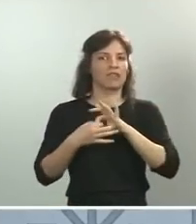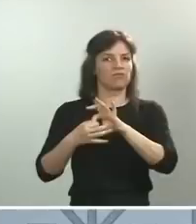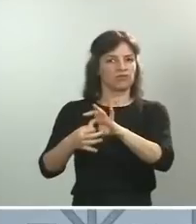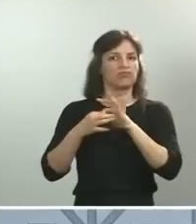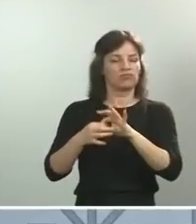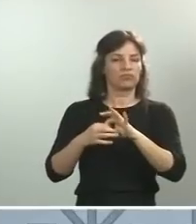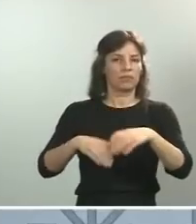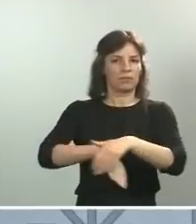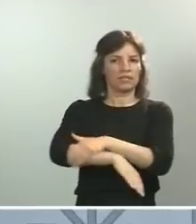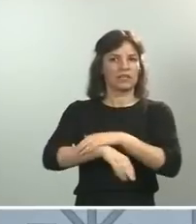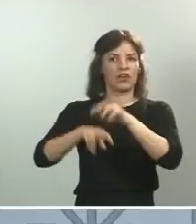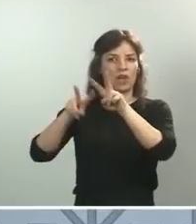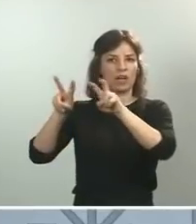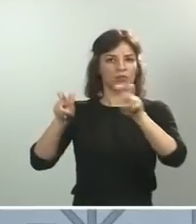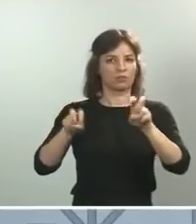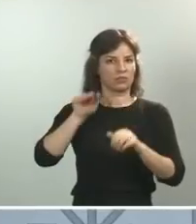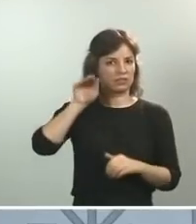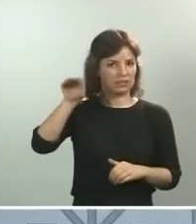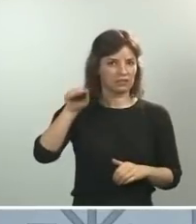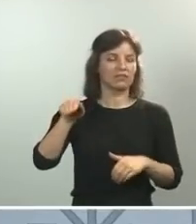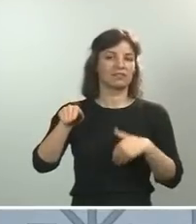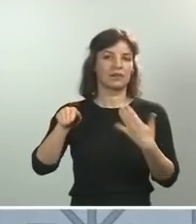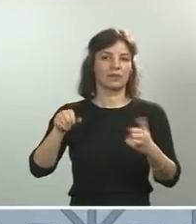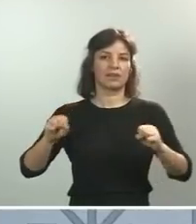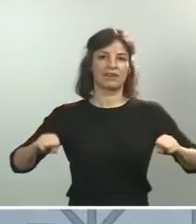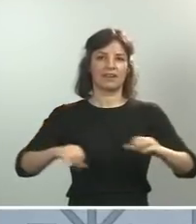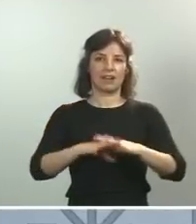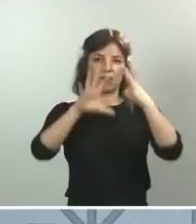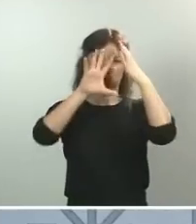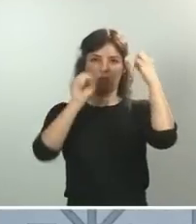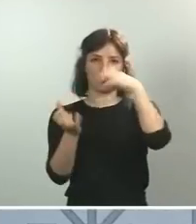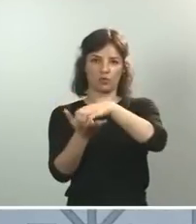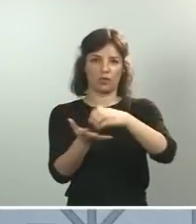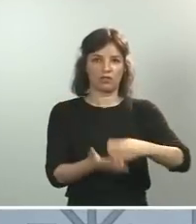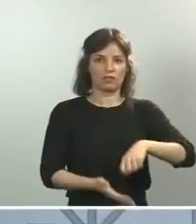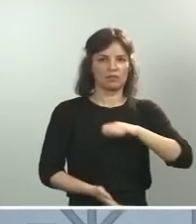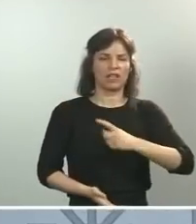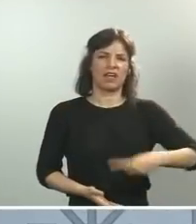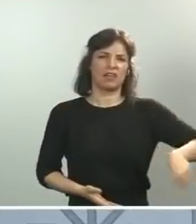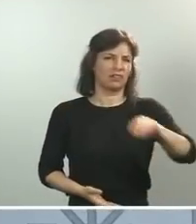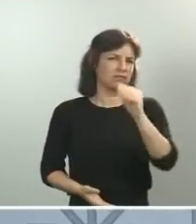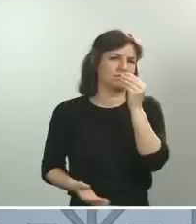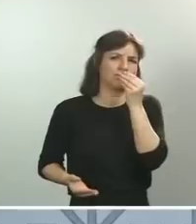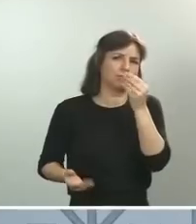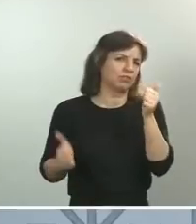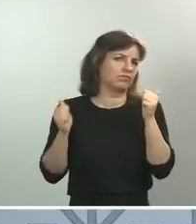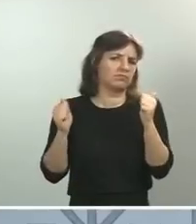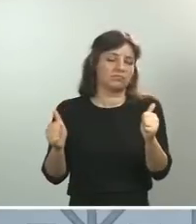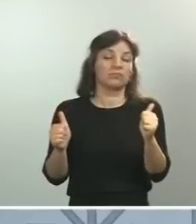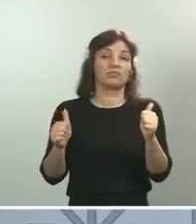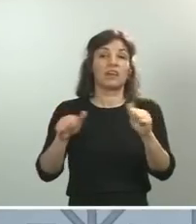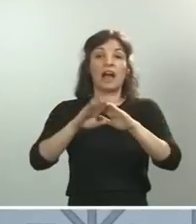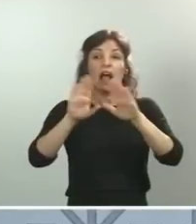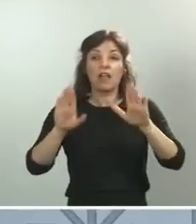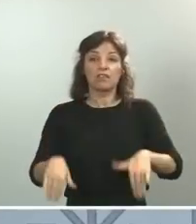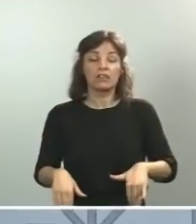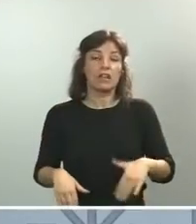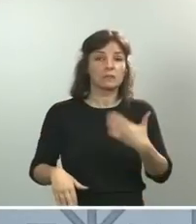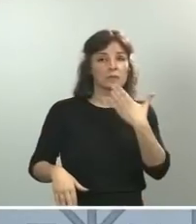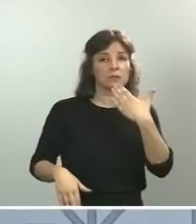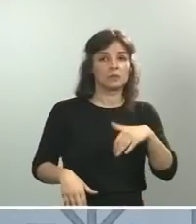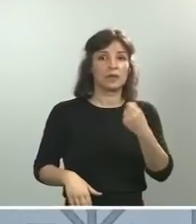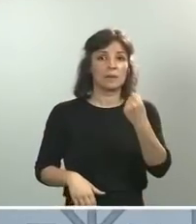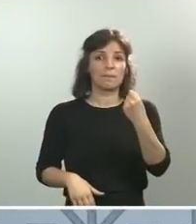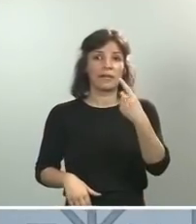Exteriores y con la red de consulados de España que se han portado maravillosamente. Y finalmente hubo simplemente unos 1.100 que pidieron